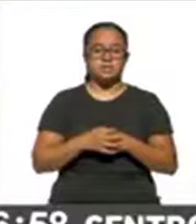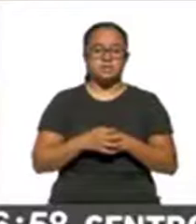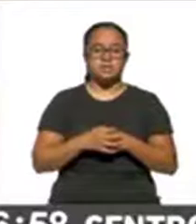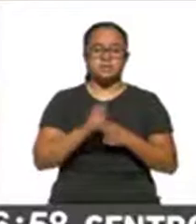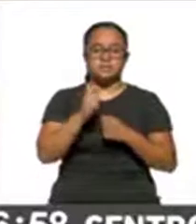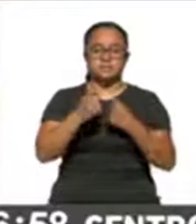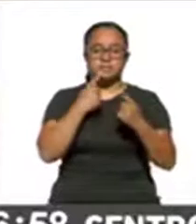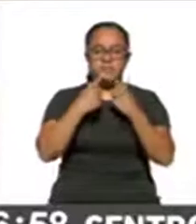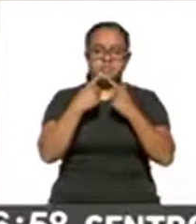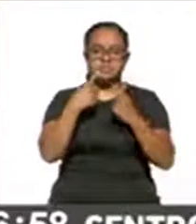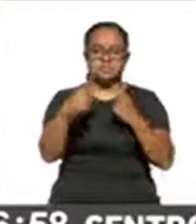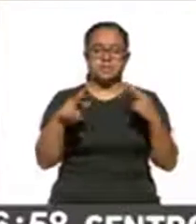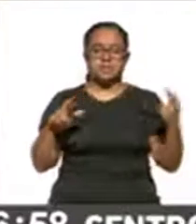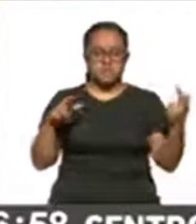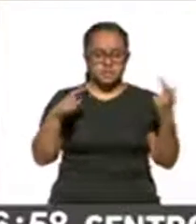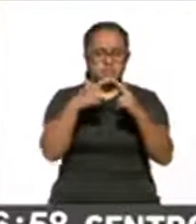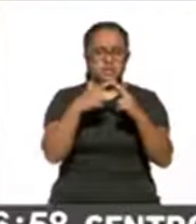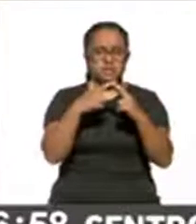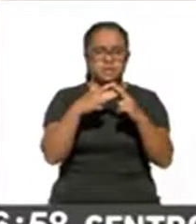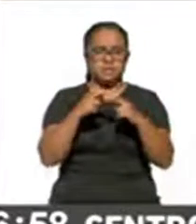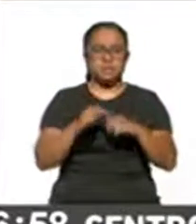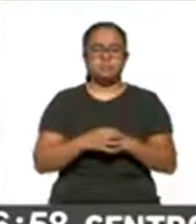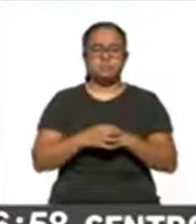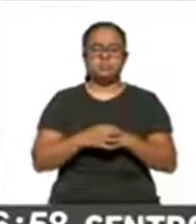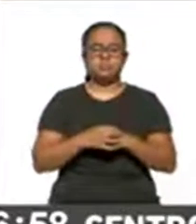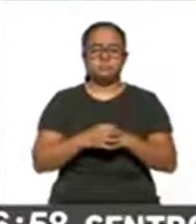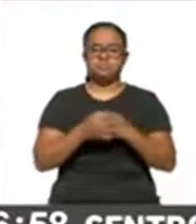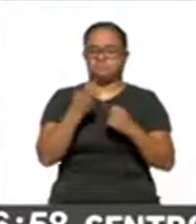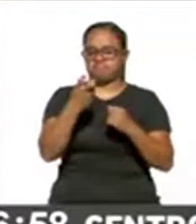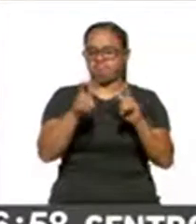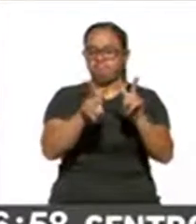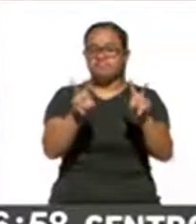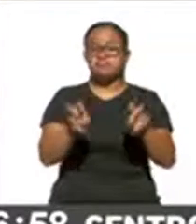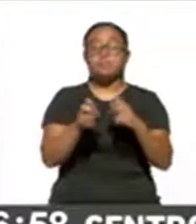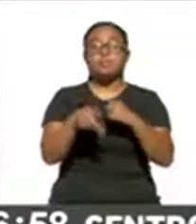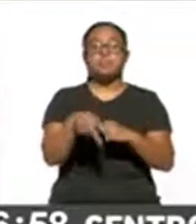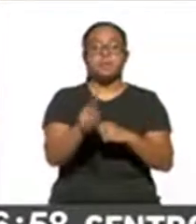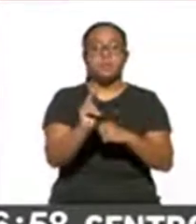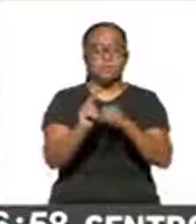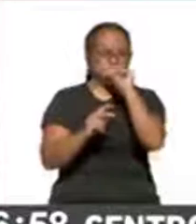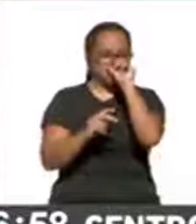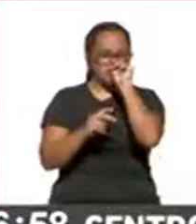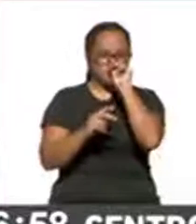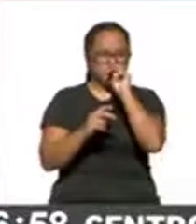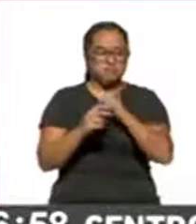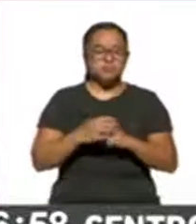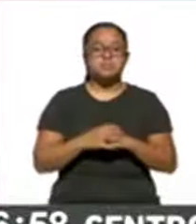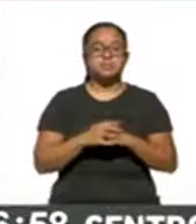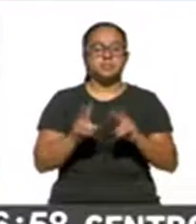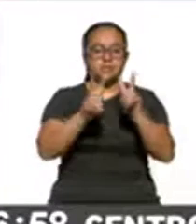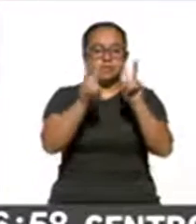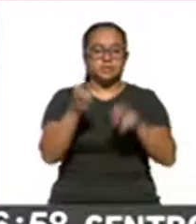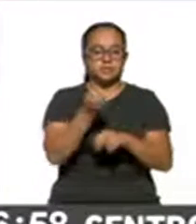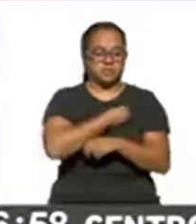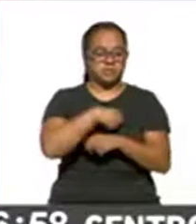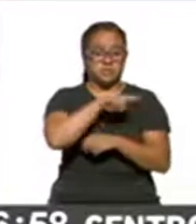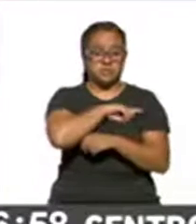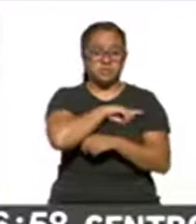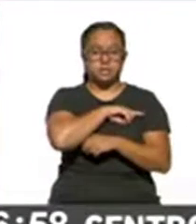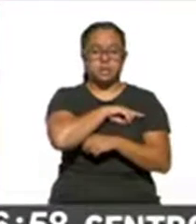discusión religiosa, y hay muchas formas de ver el tema, pero por lo menos lo que vemos esto en términos de salud